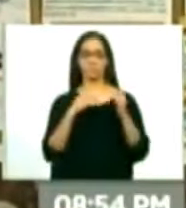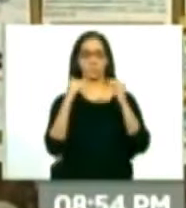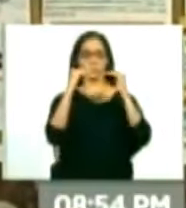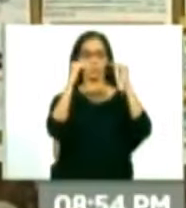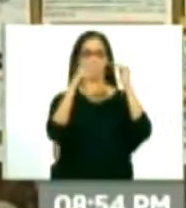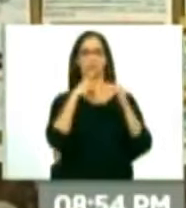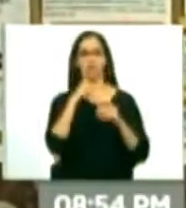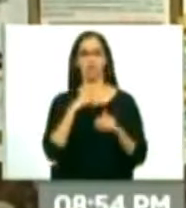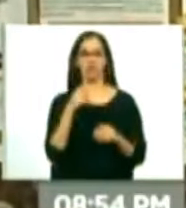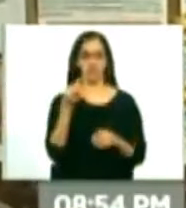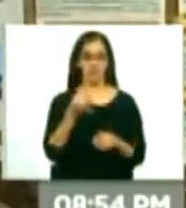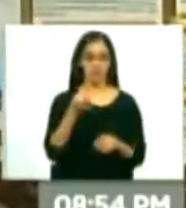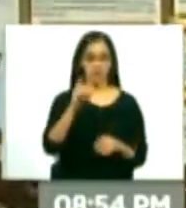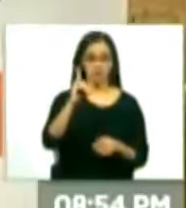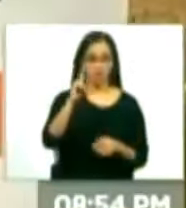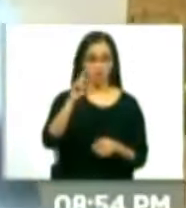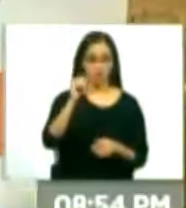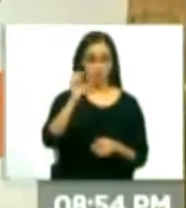¿Verdad, Duque?